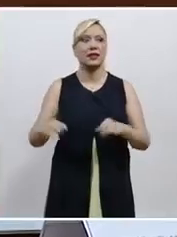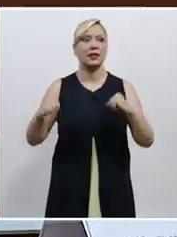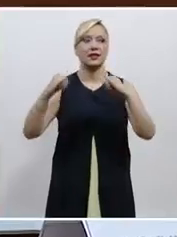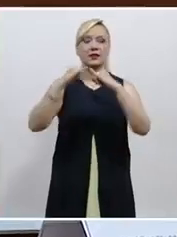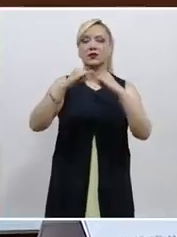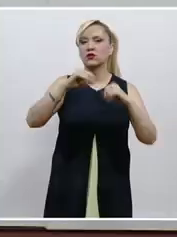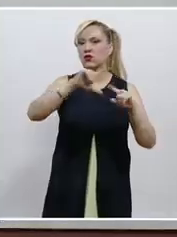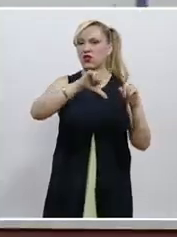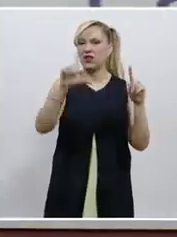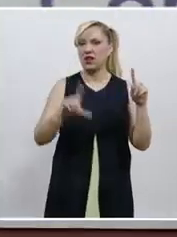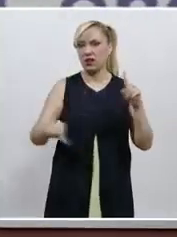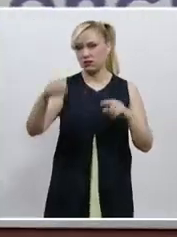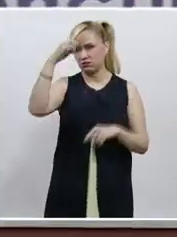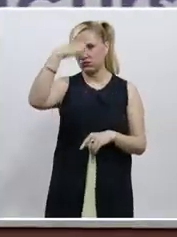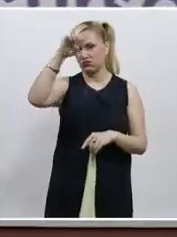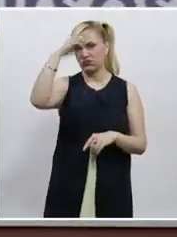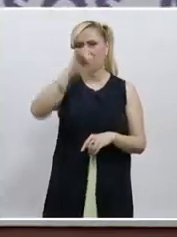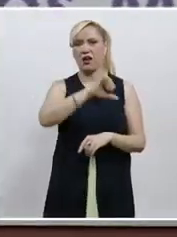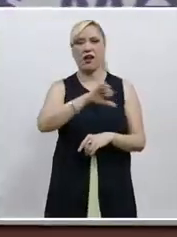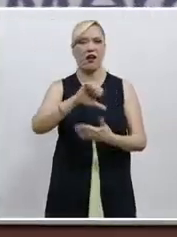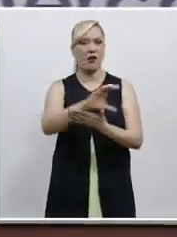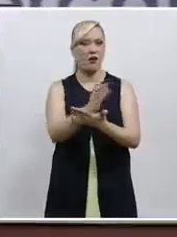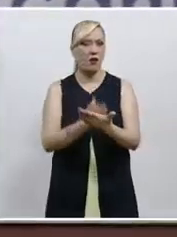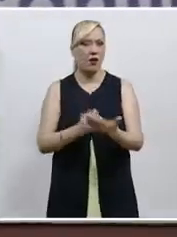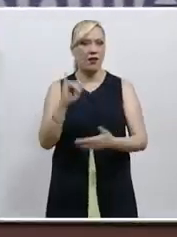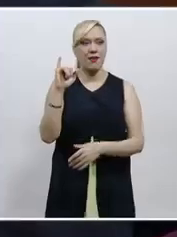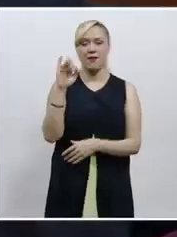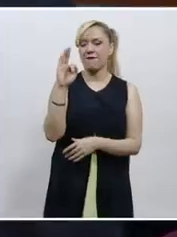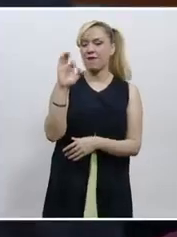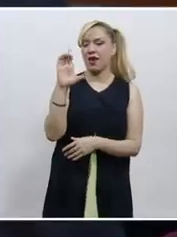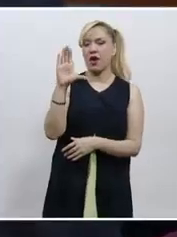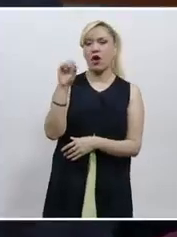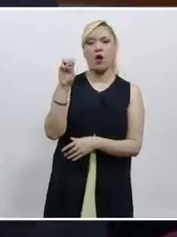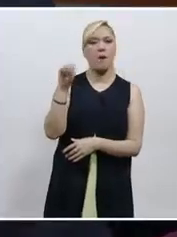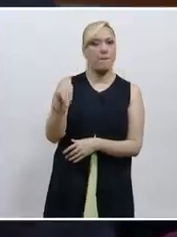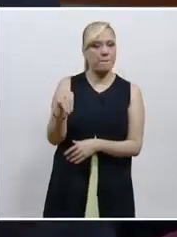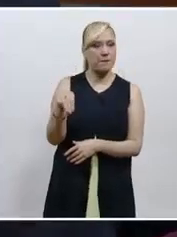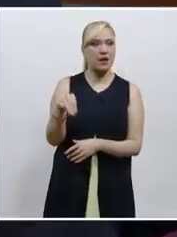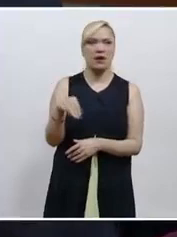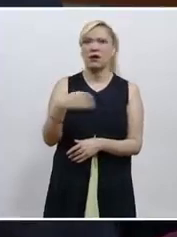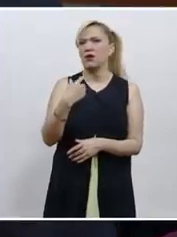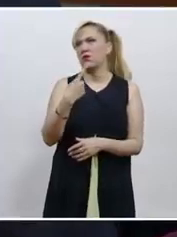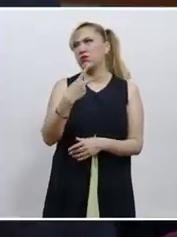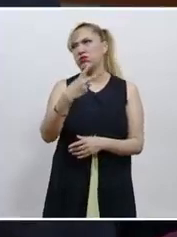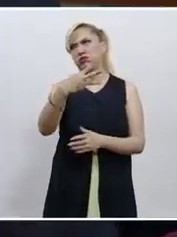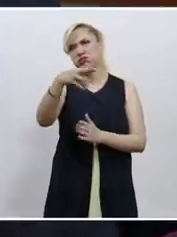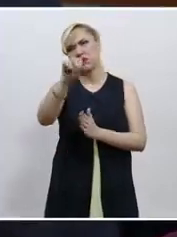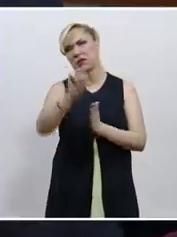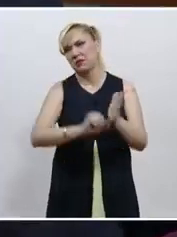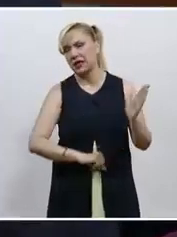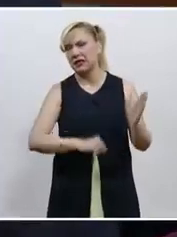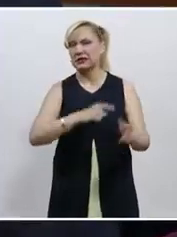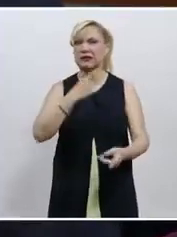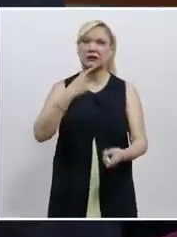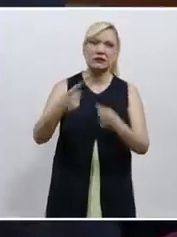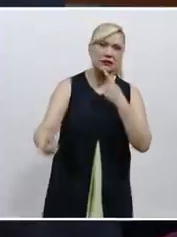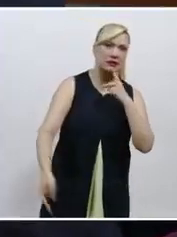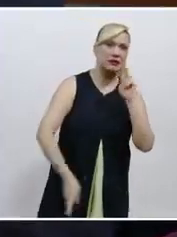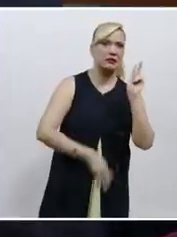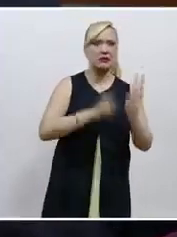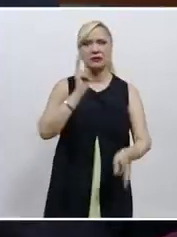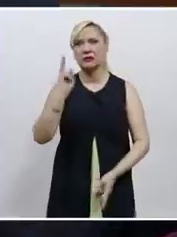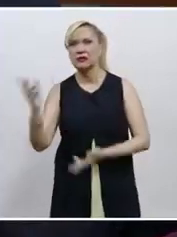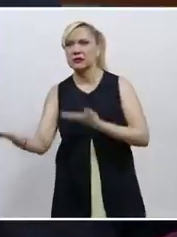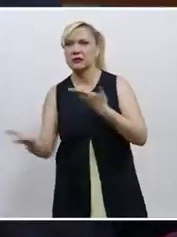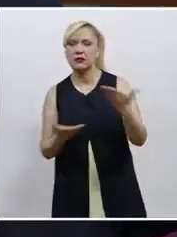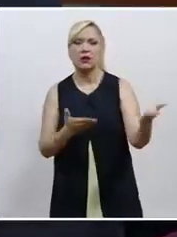Federal de Especialistas de Concursos Mercantiles, el IFECOM. Son meses de diálogo, meses de trabajo y van enfocadas a dar a